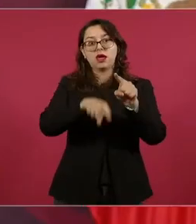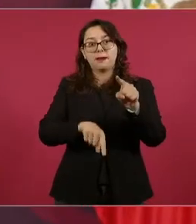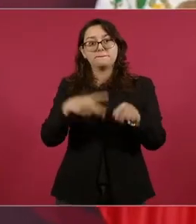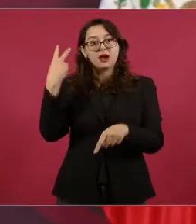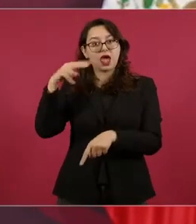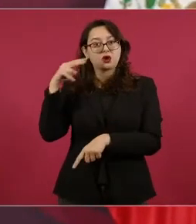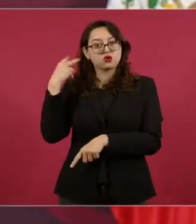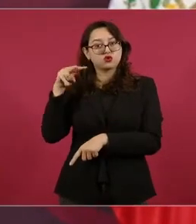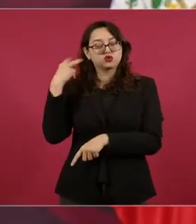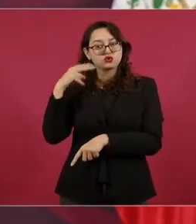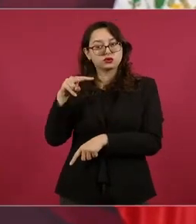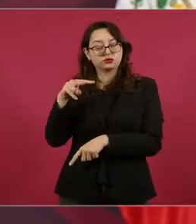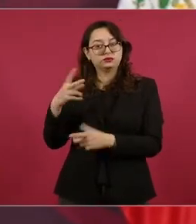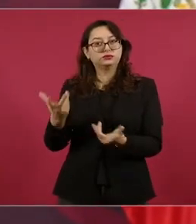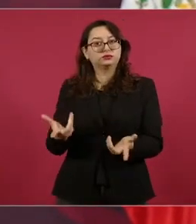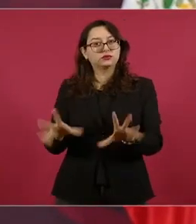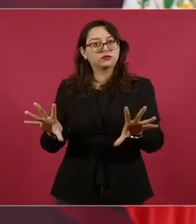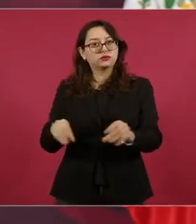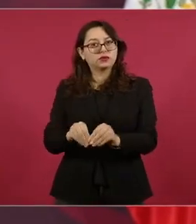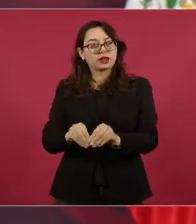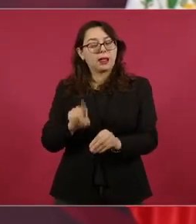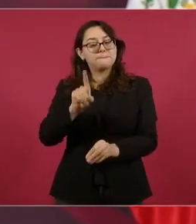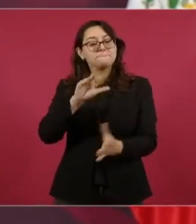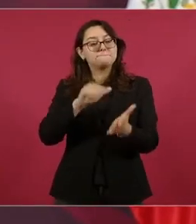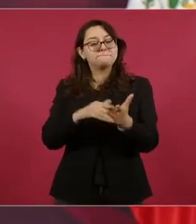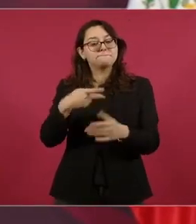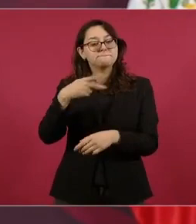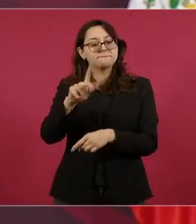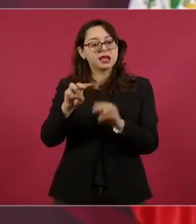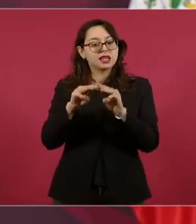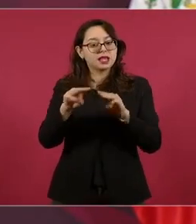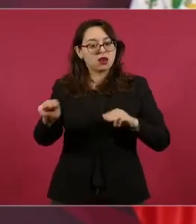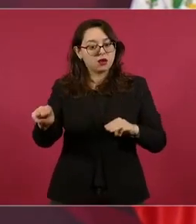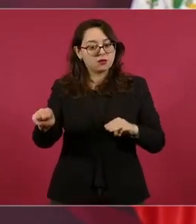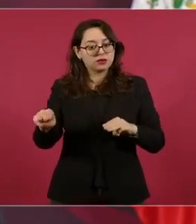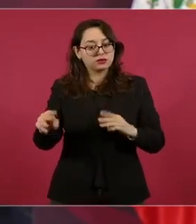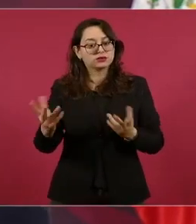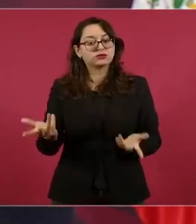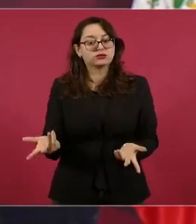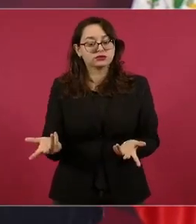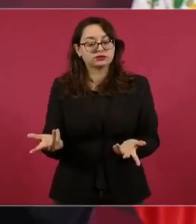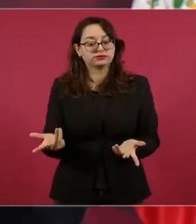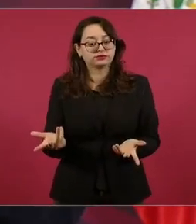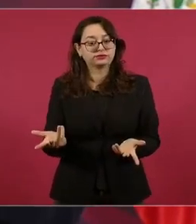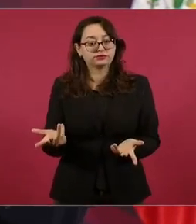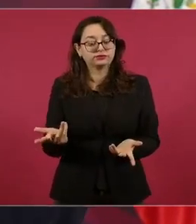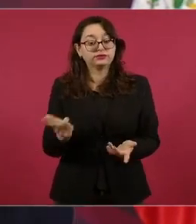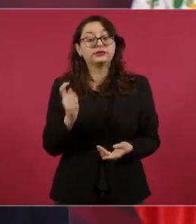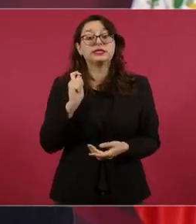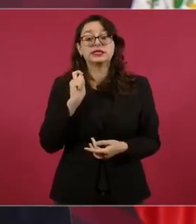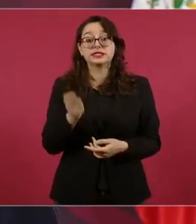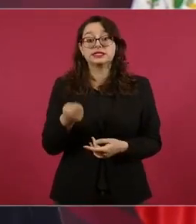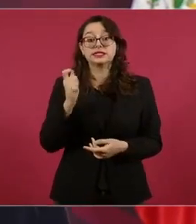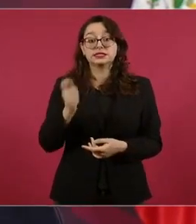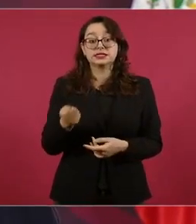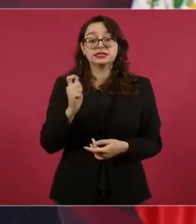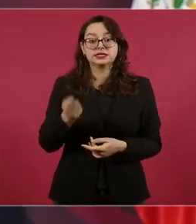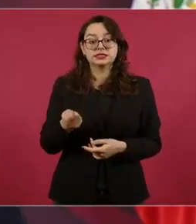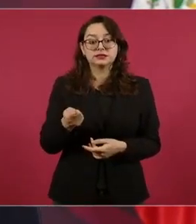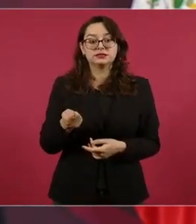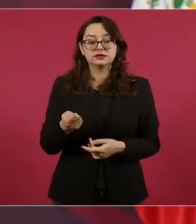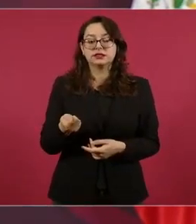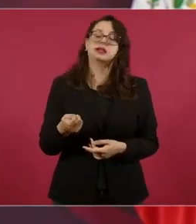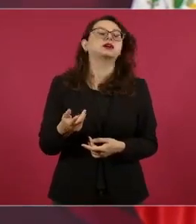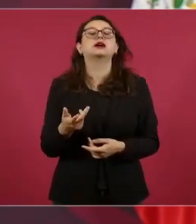son más de 1000 km O sea que ya